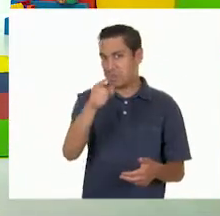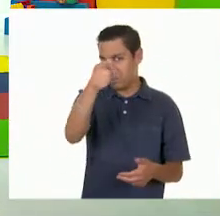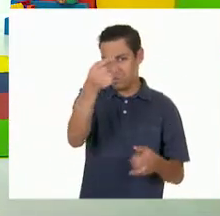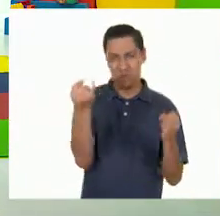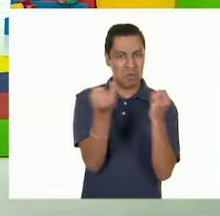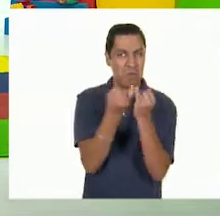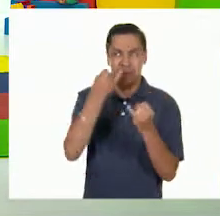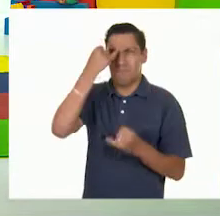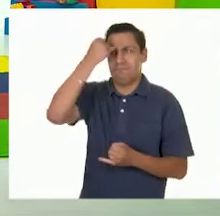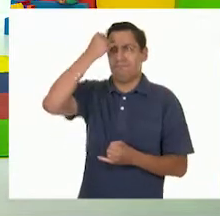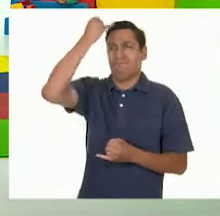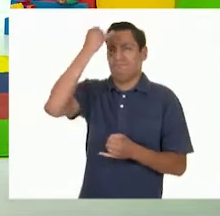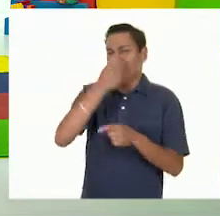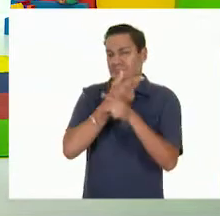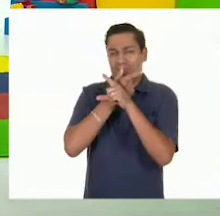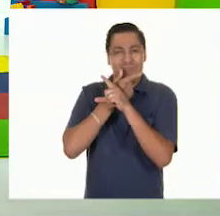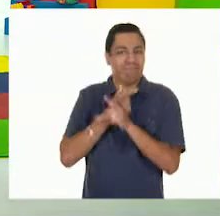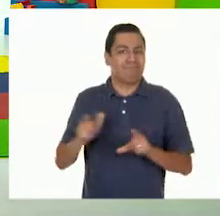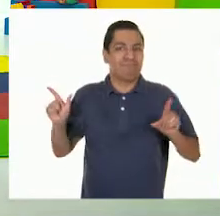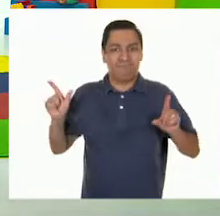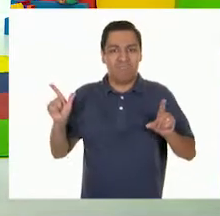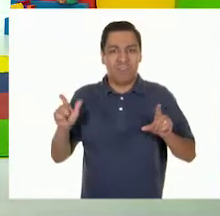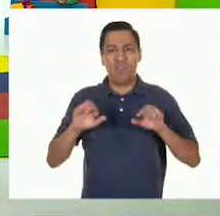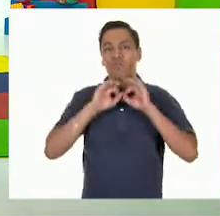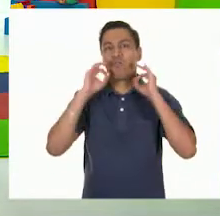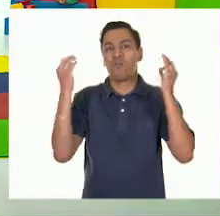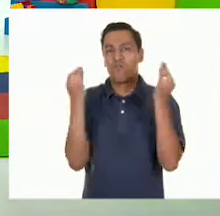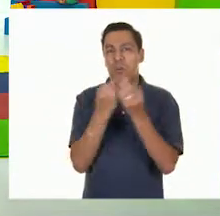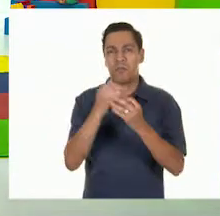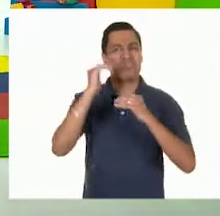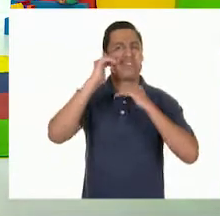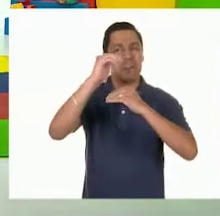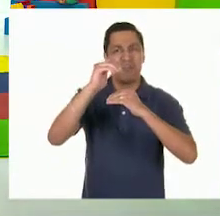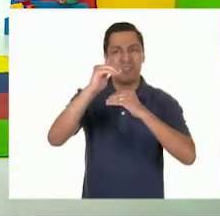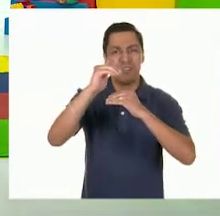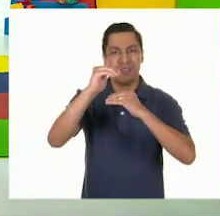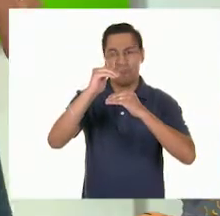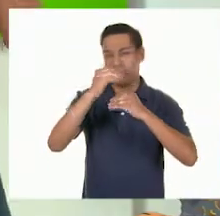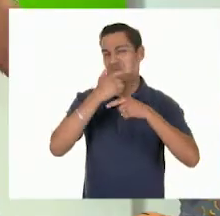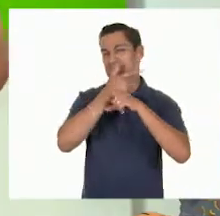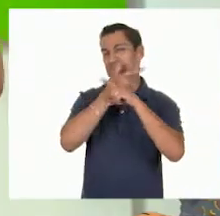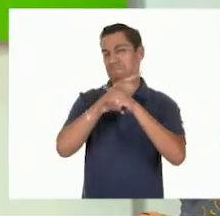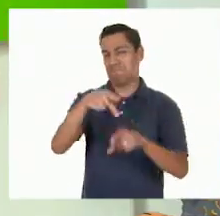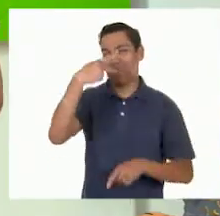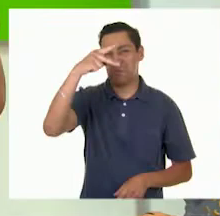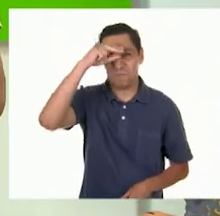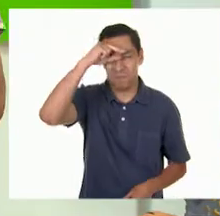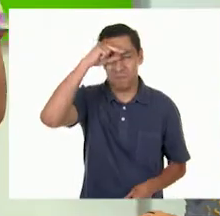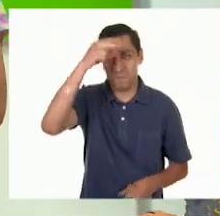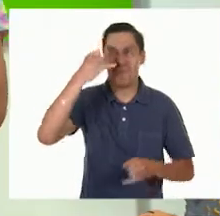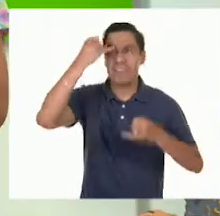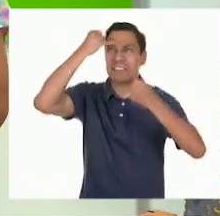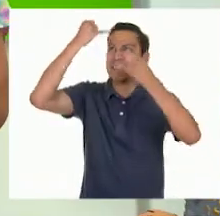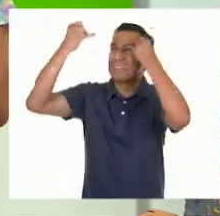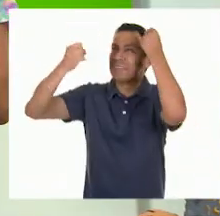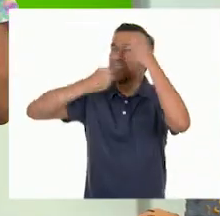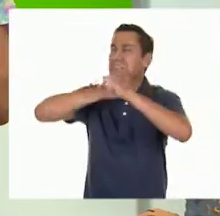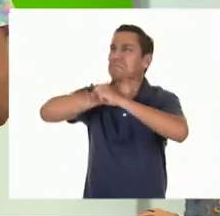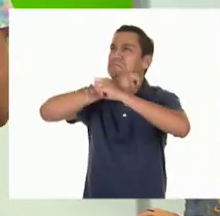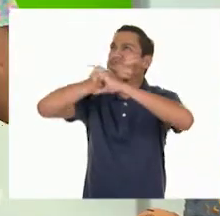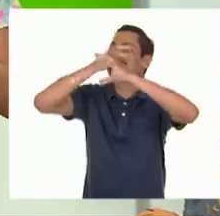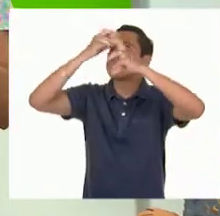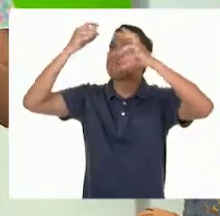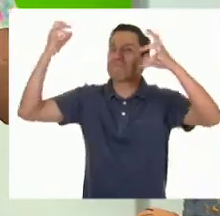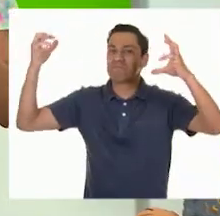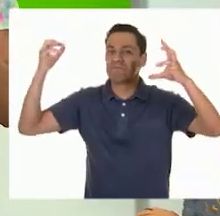utilizar las formas y colores que tú quieras el límite es tu creatividad me gustaría ser un alebrije pero